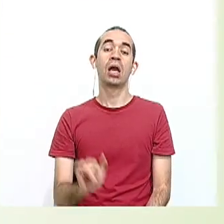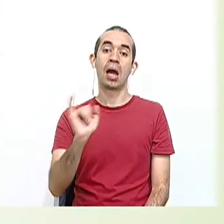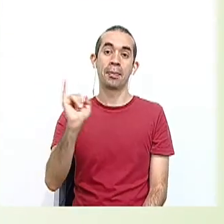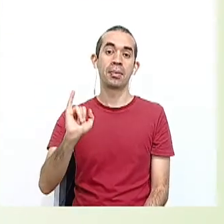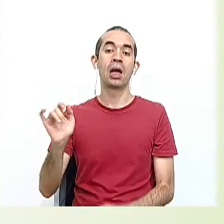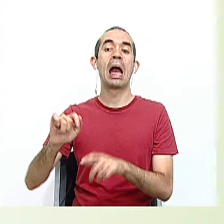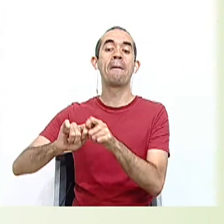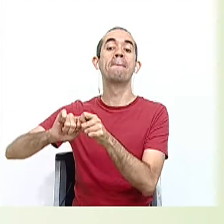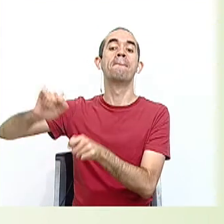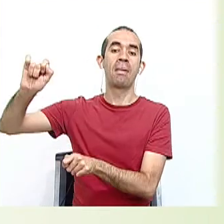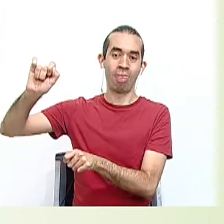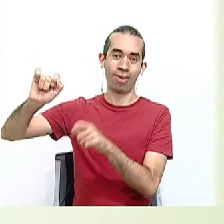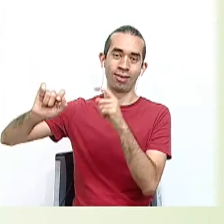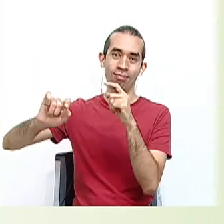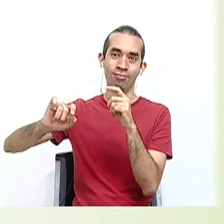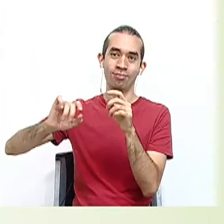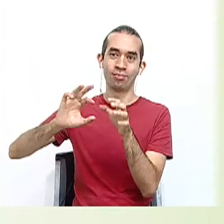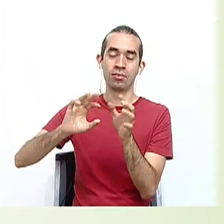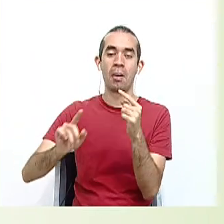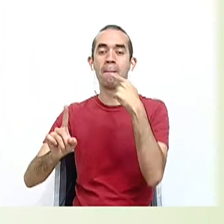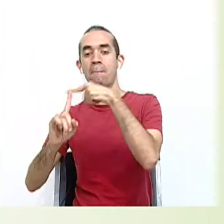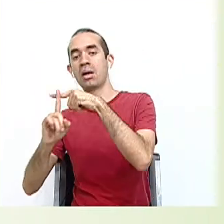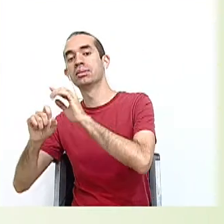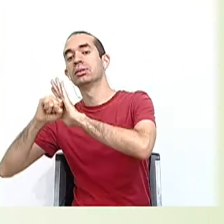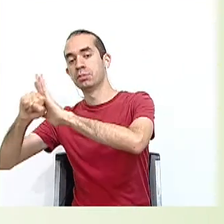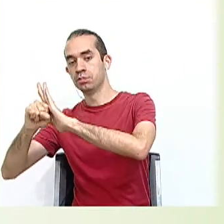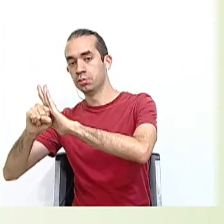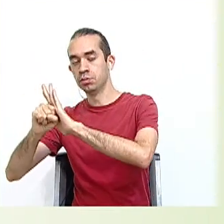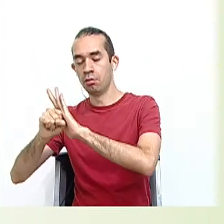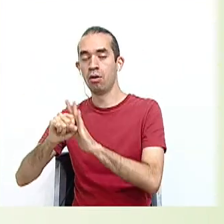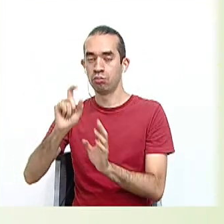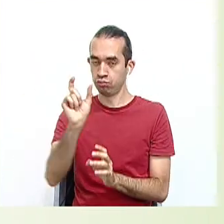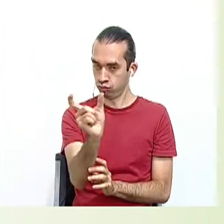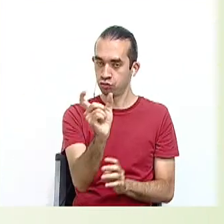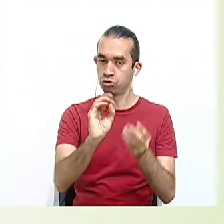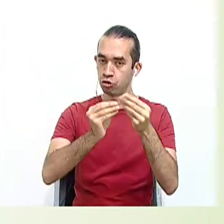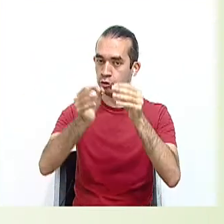Números referidos a unidades de medida seguidos del símbolo.